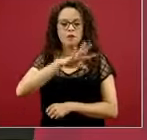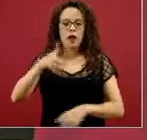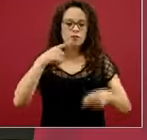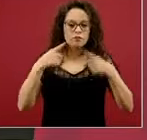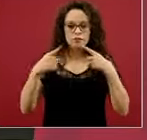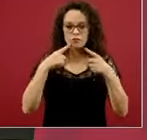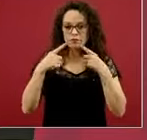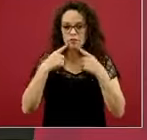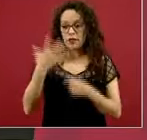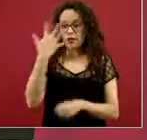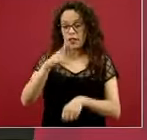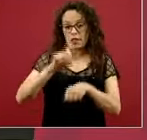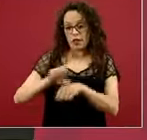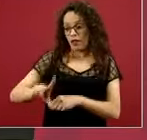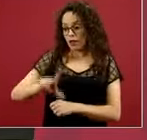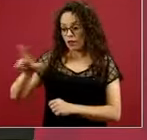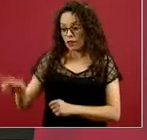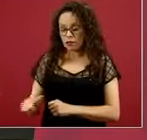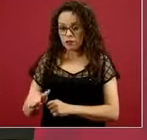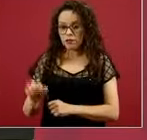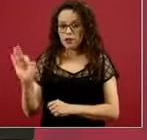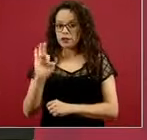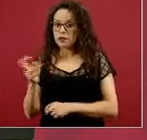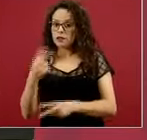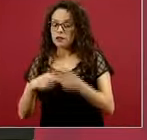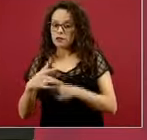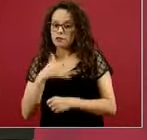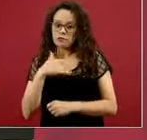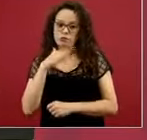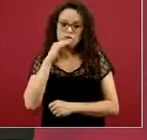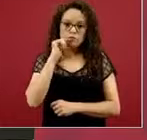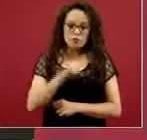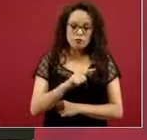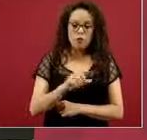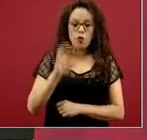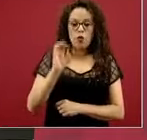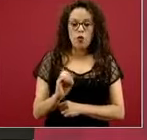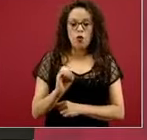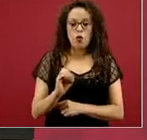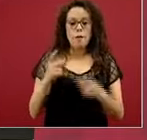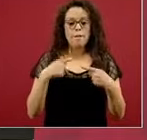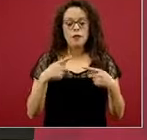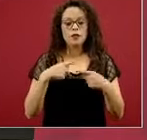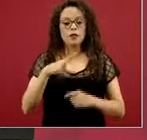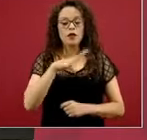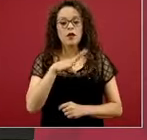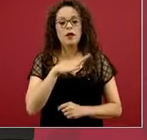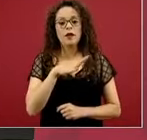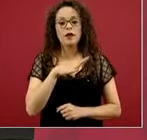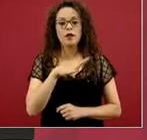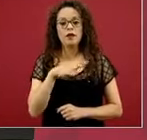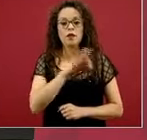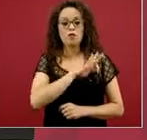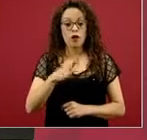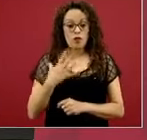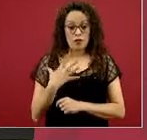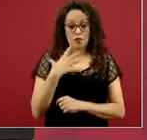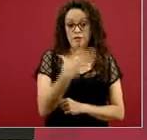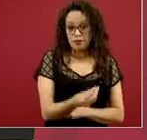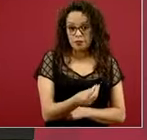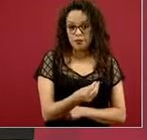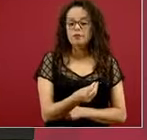la posibilidad de que inicie con síntomas o que sea un cuadro o una persona que tenga la capacidad de contagiar es